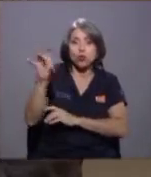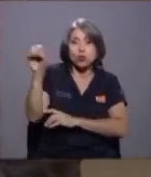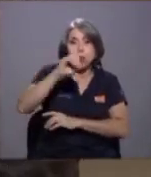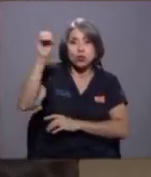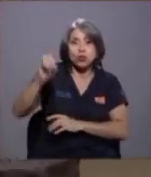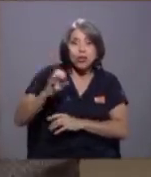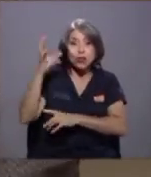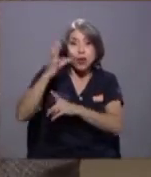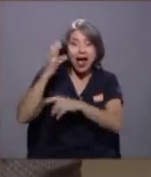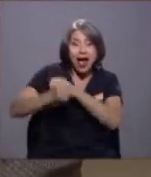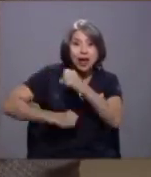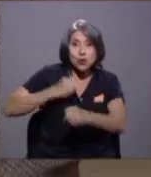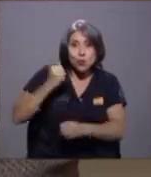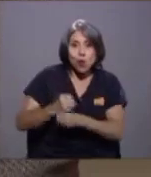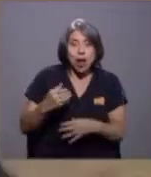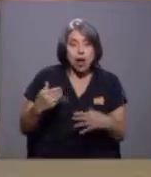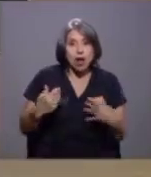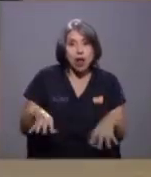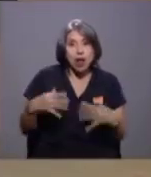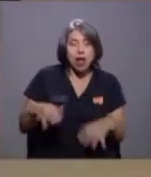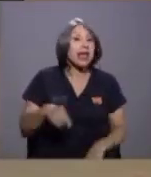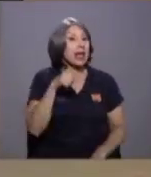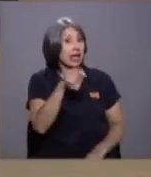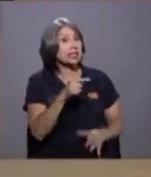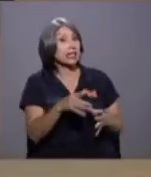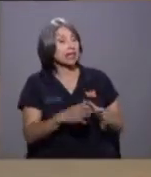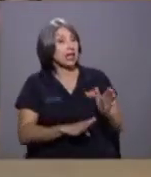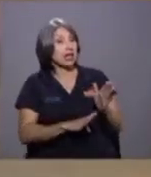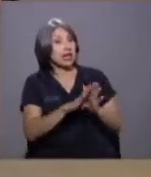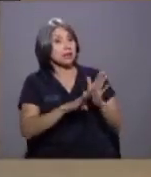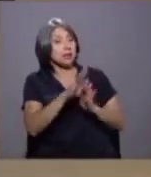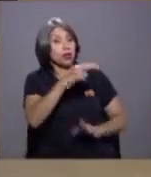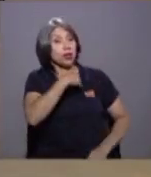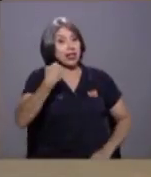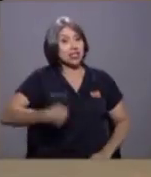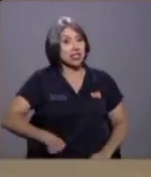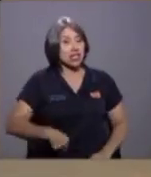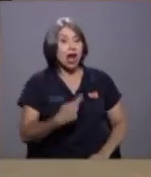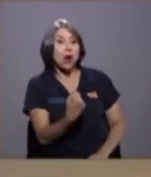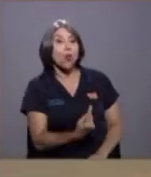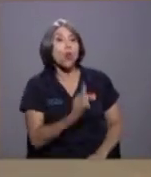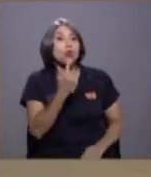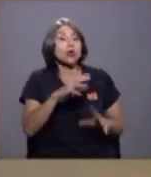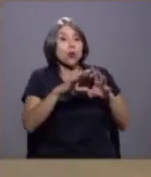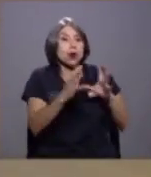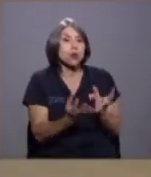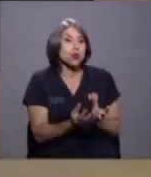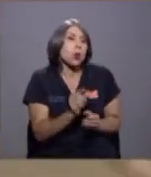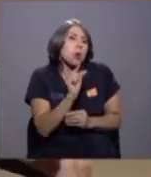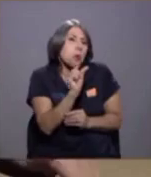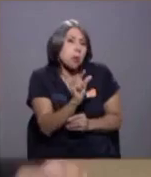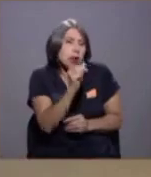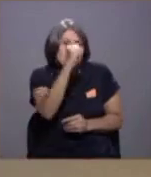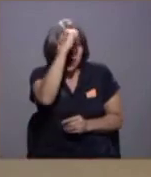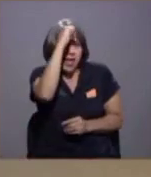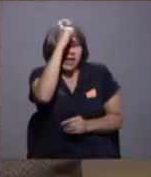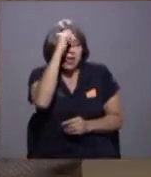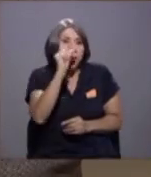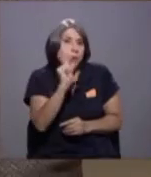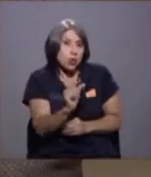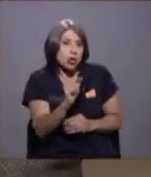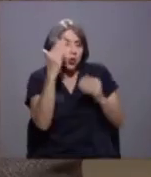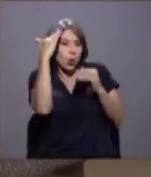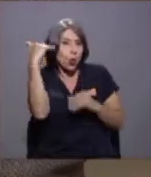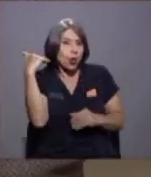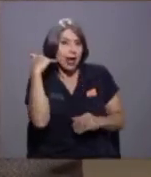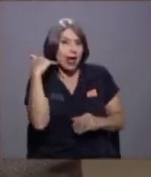crecimiento de 70%. Ese es el crecimiento de China, que es único en el mundo, y un poquito la India y un poquito Corea en su época. Bueno, pero por ejemplo un